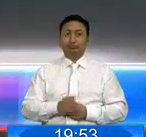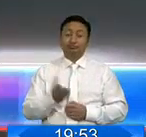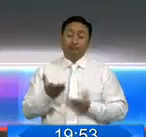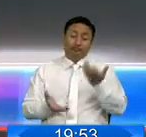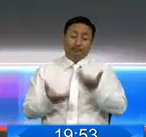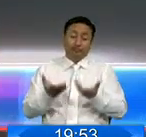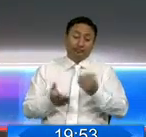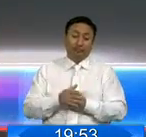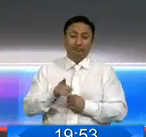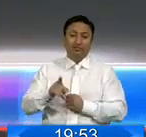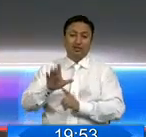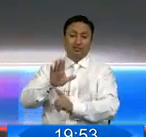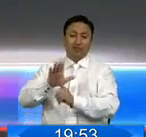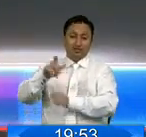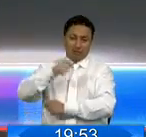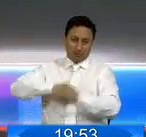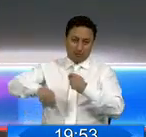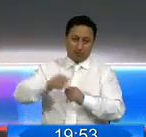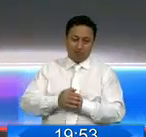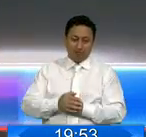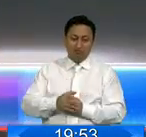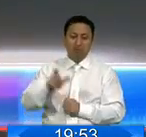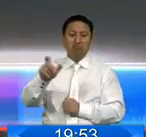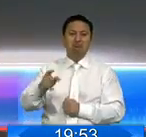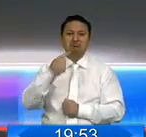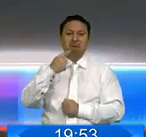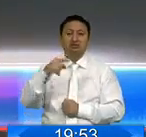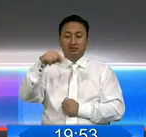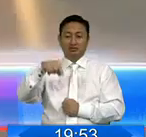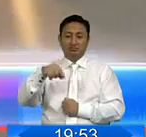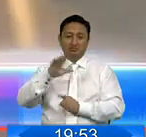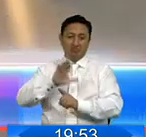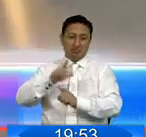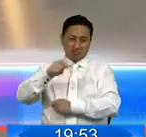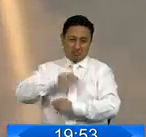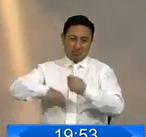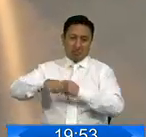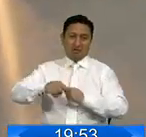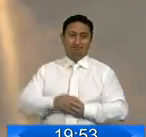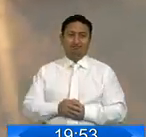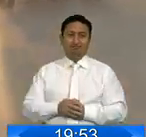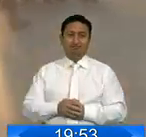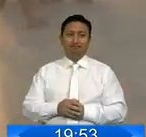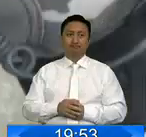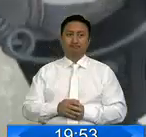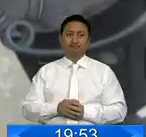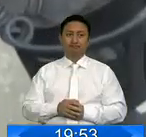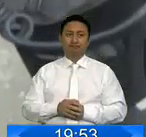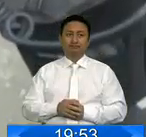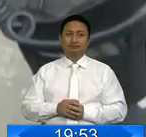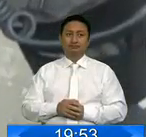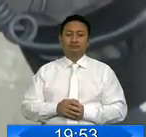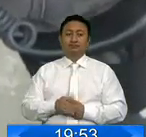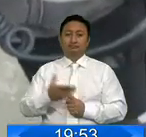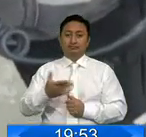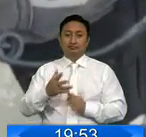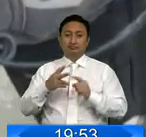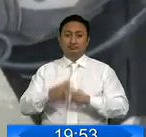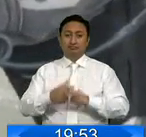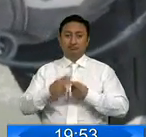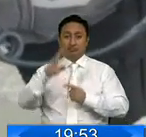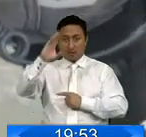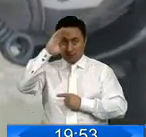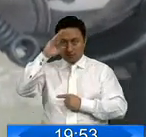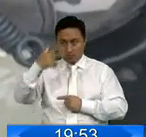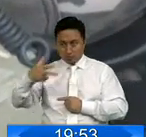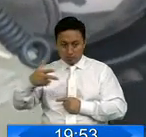alguna venganza, según la versión de los moradores, eso es lo que indica. De igual forma se montó un operativo, el mismo que no tuvo